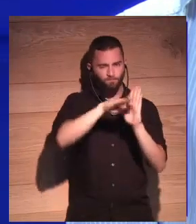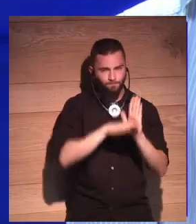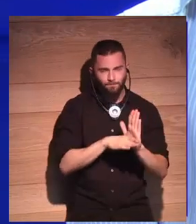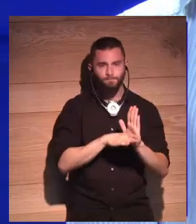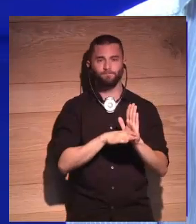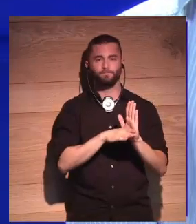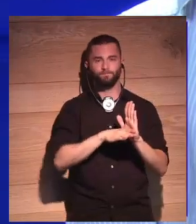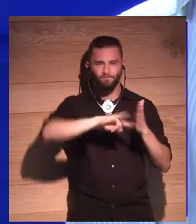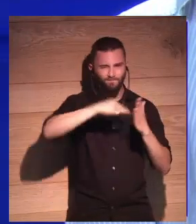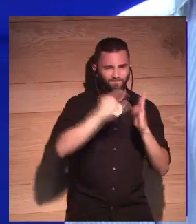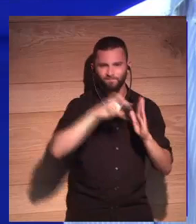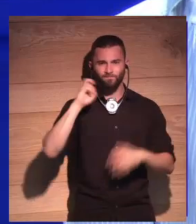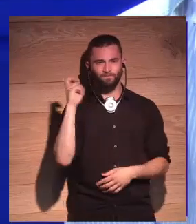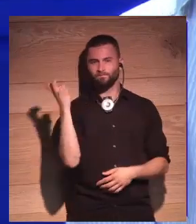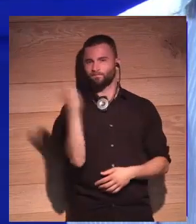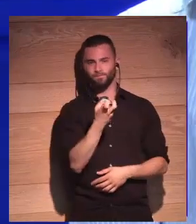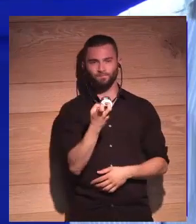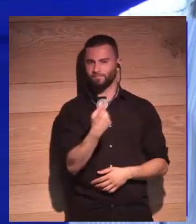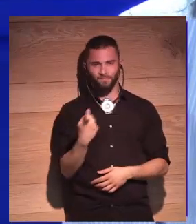unas metodologías,